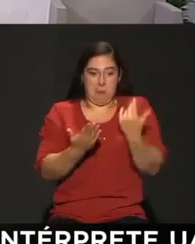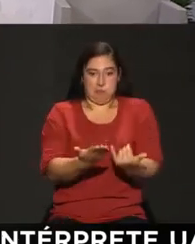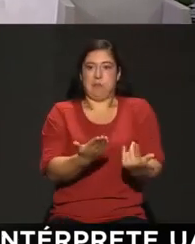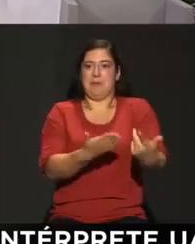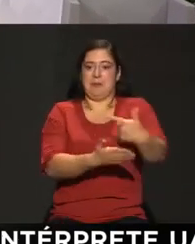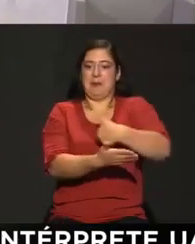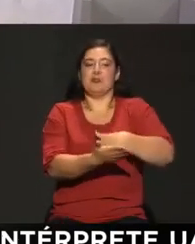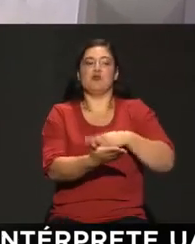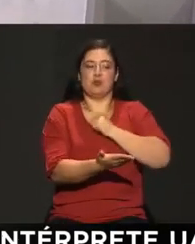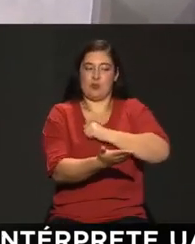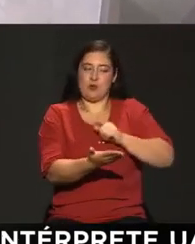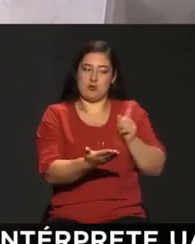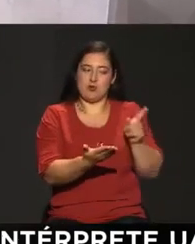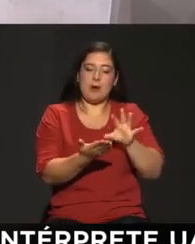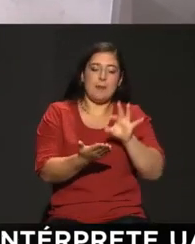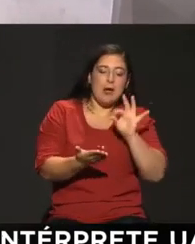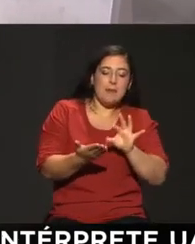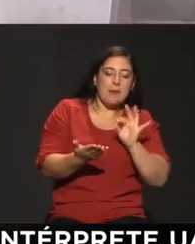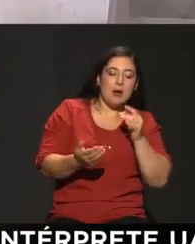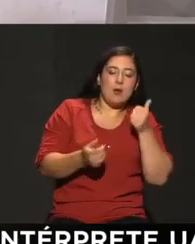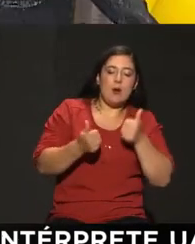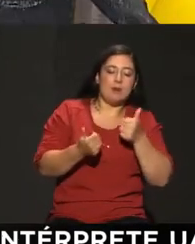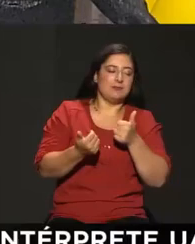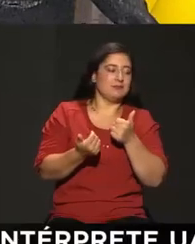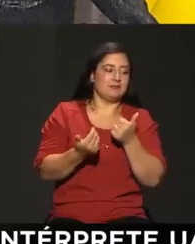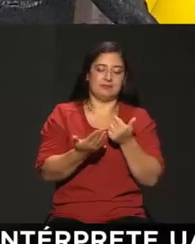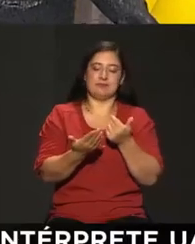a escoger 2, 3 notas donde quieras